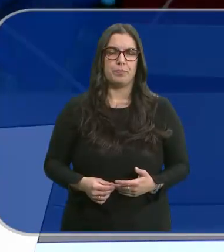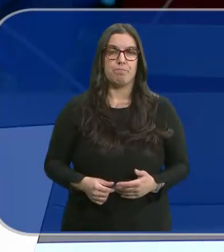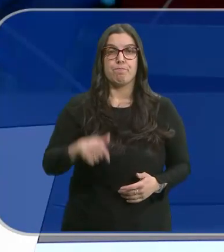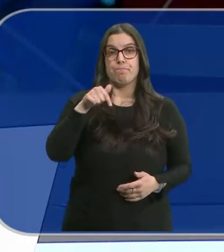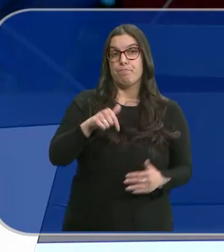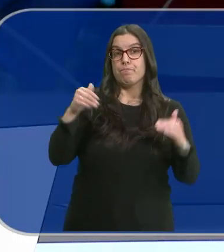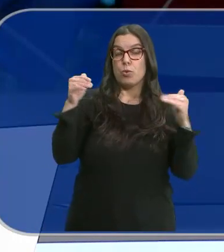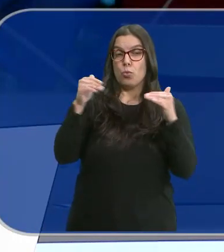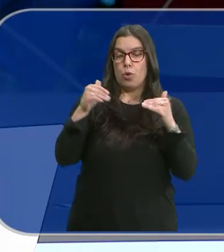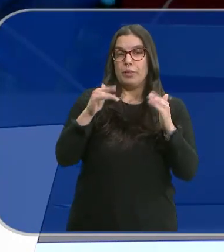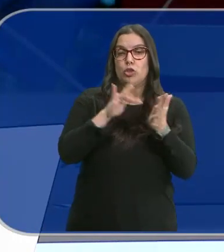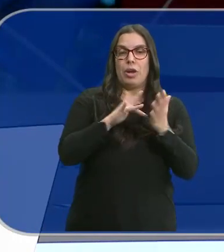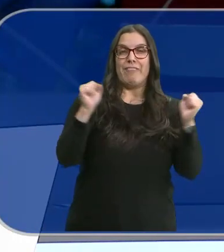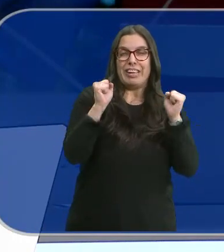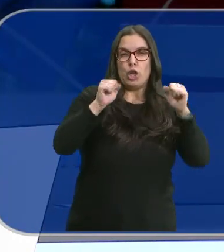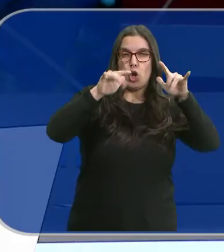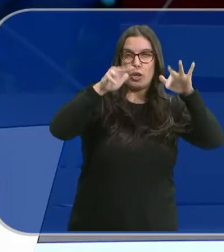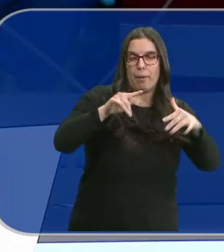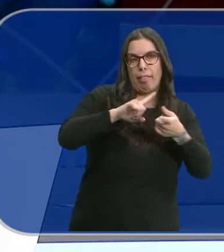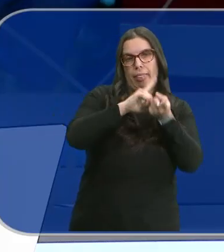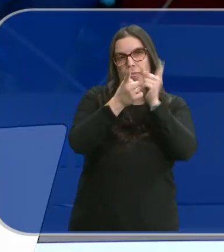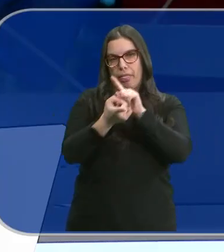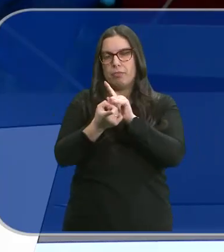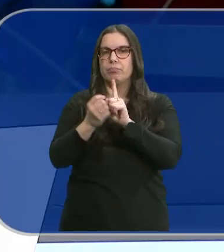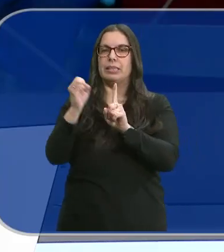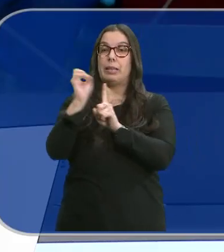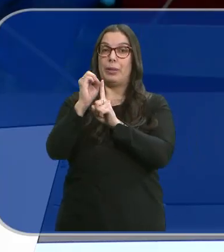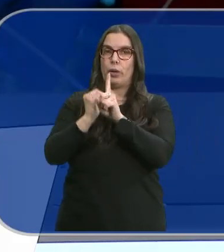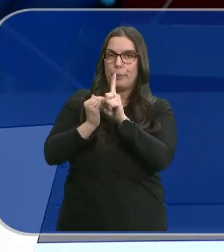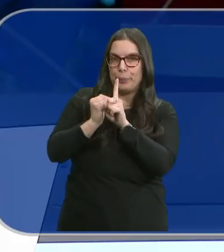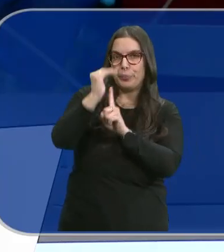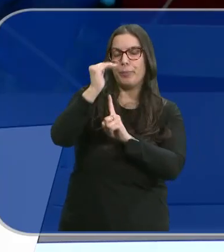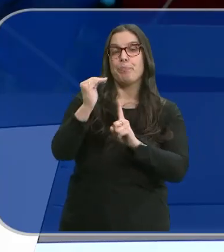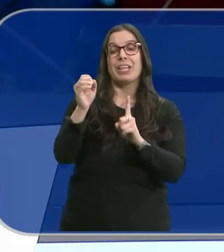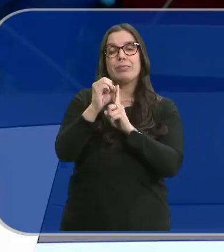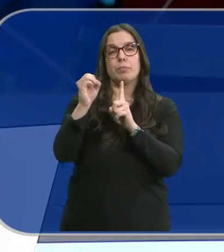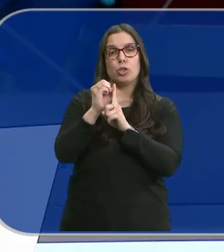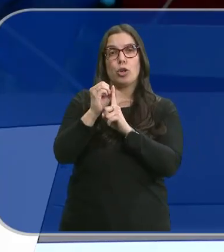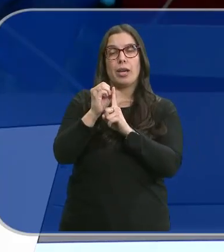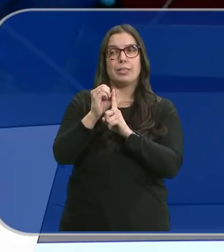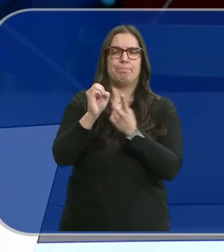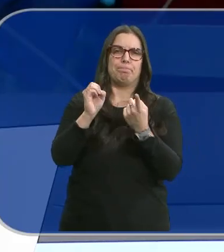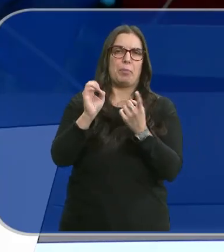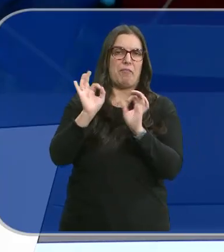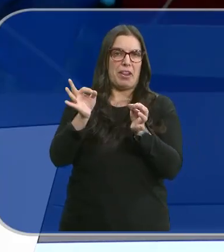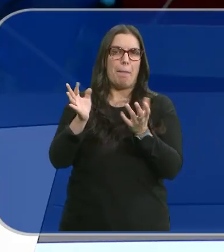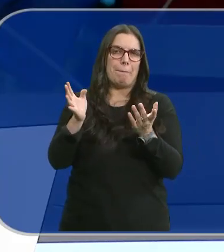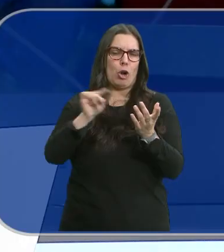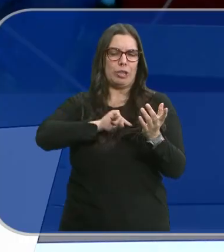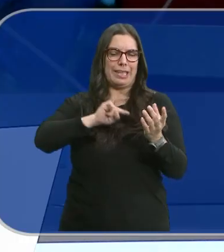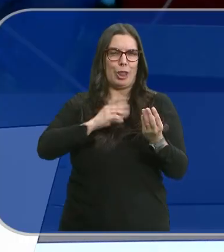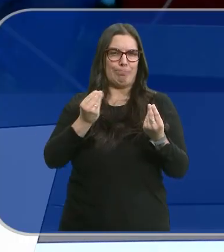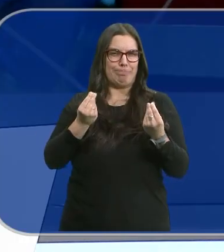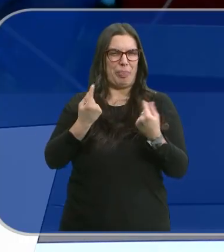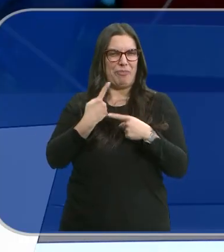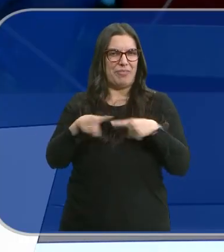Hoy jueves hemos sustituido el frío y la nieve por temperaturas en ascenso y aunque los termómetros marcan una cosa, la sensación térmica es otra debido